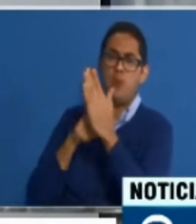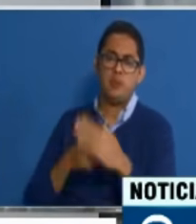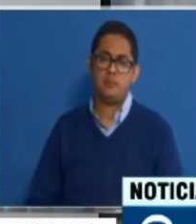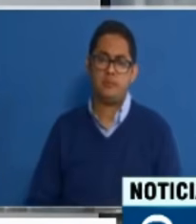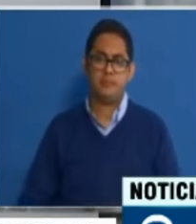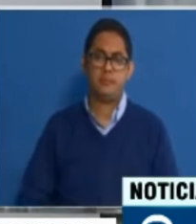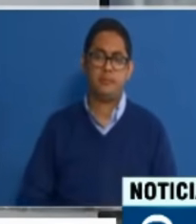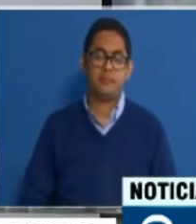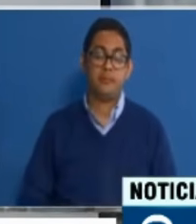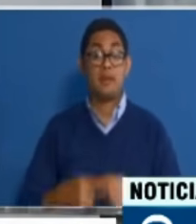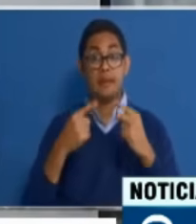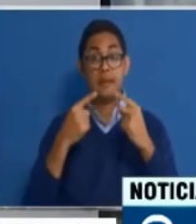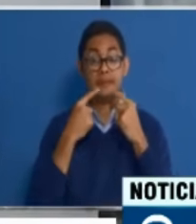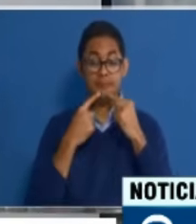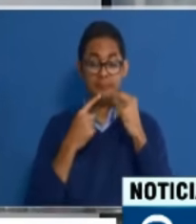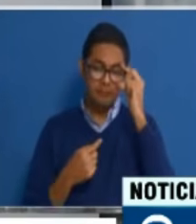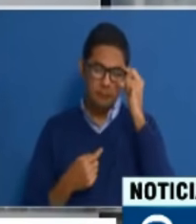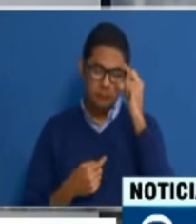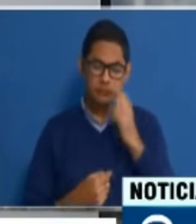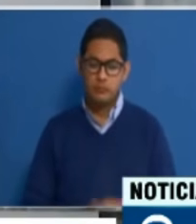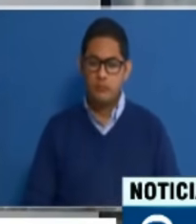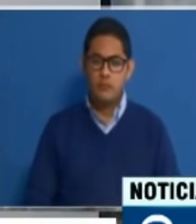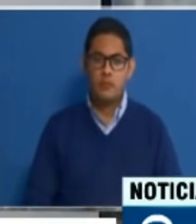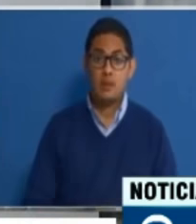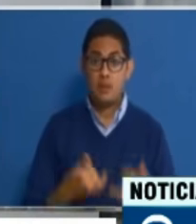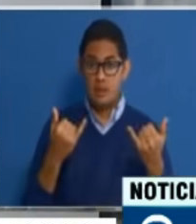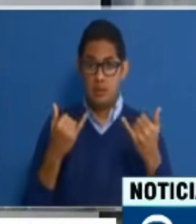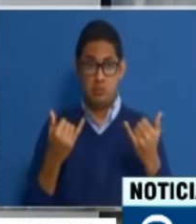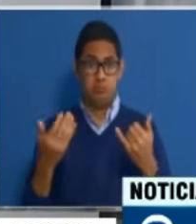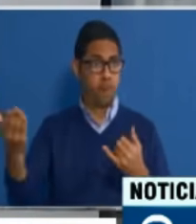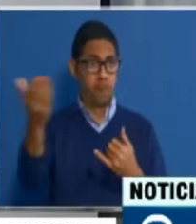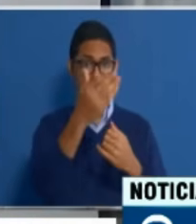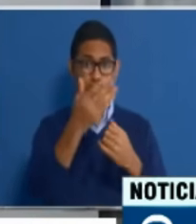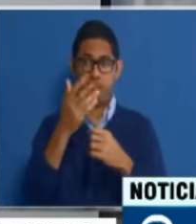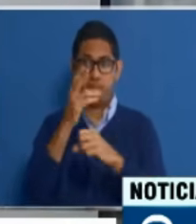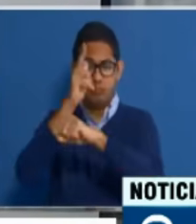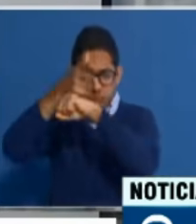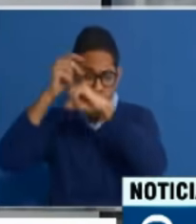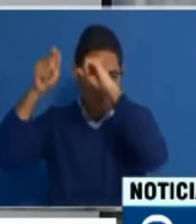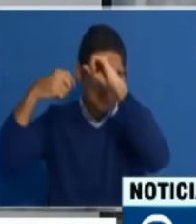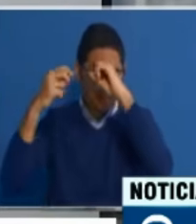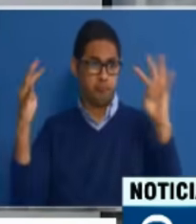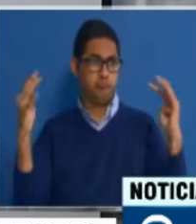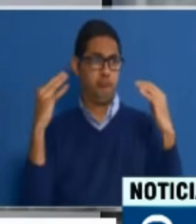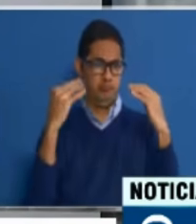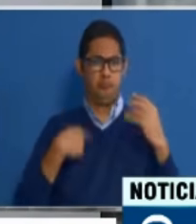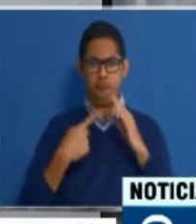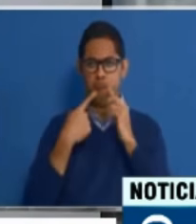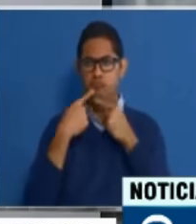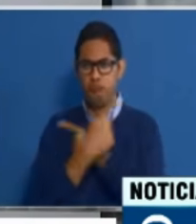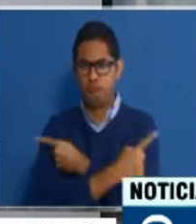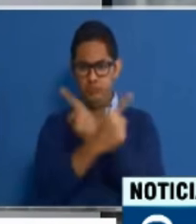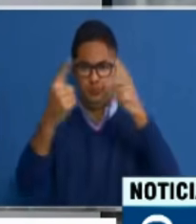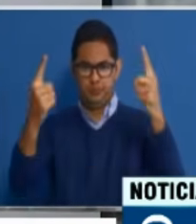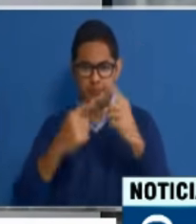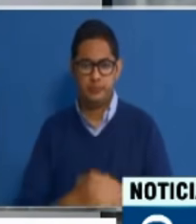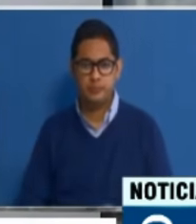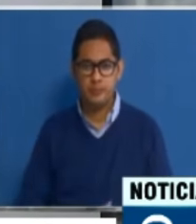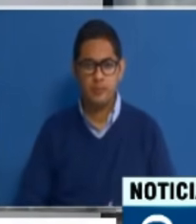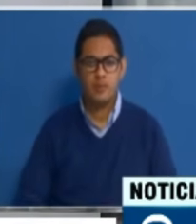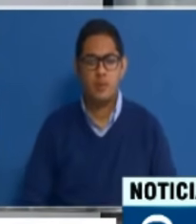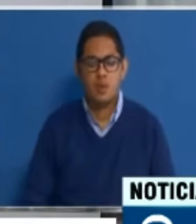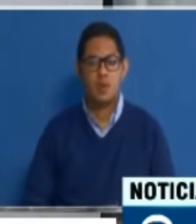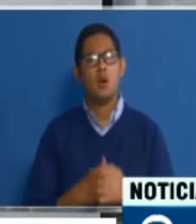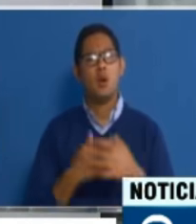Yo voy a aprovechar porque aquí me tienen también, y aprovecho las cámaras, los medios, porque me tienen también el cómo